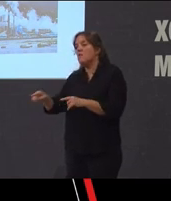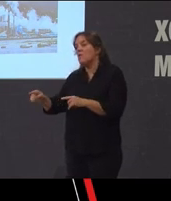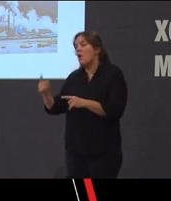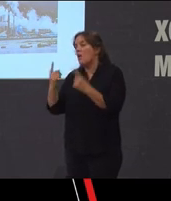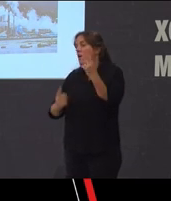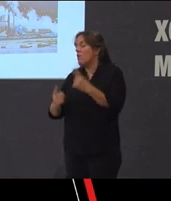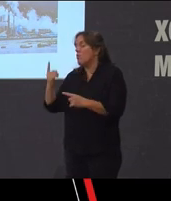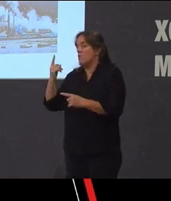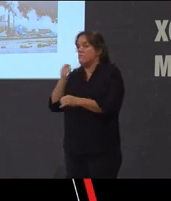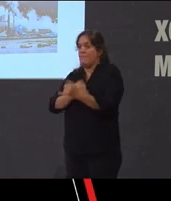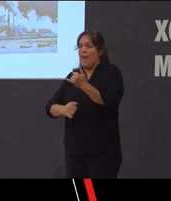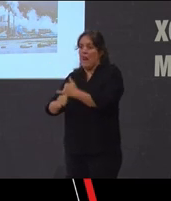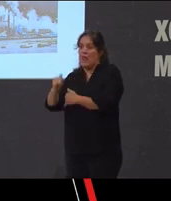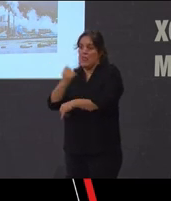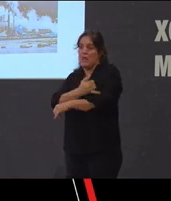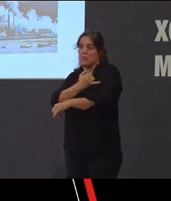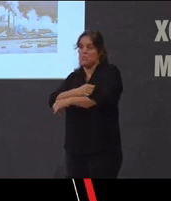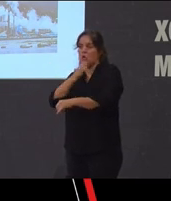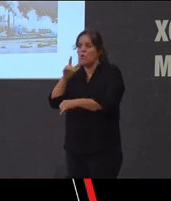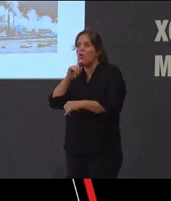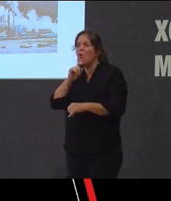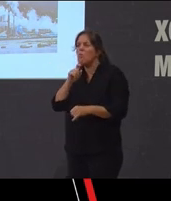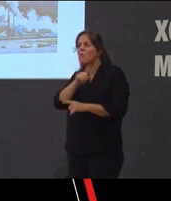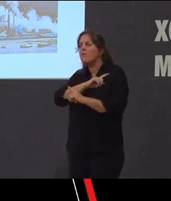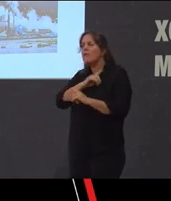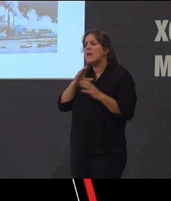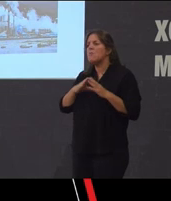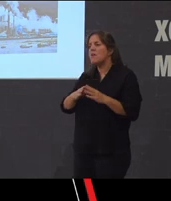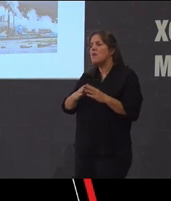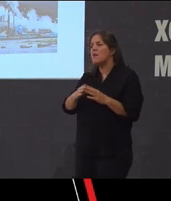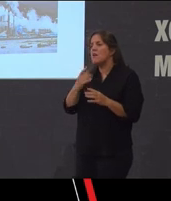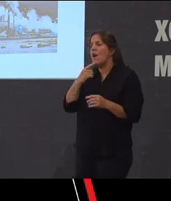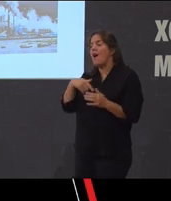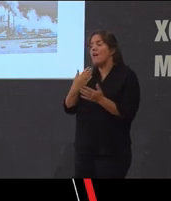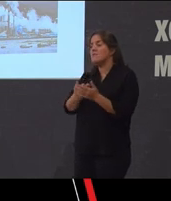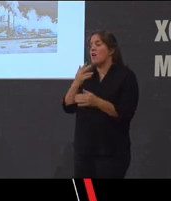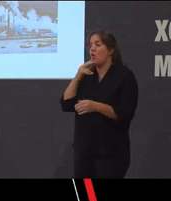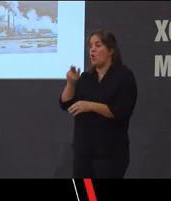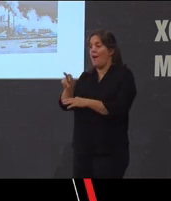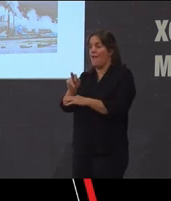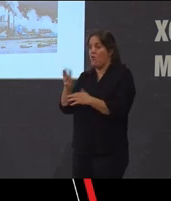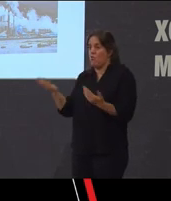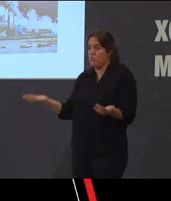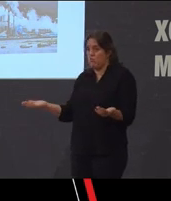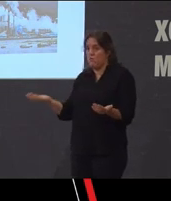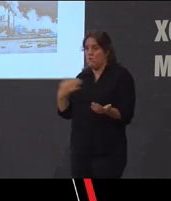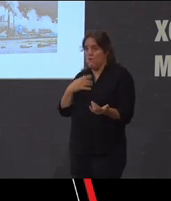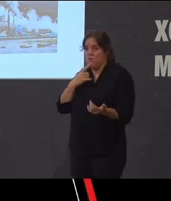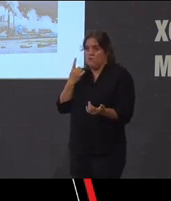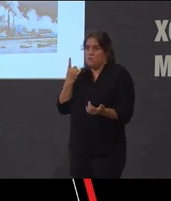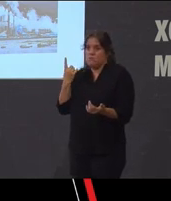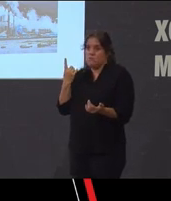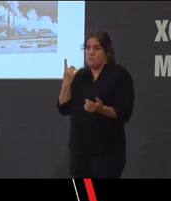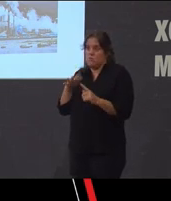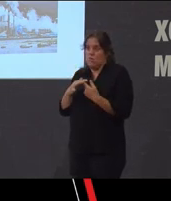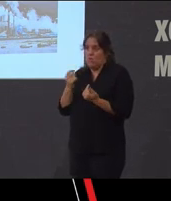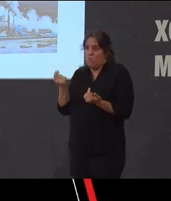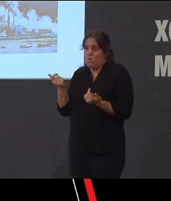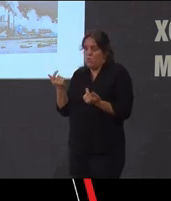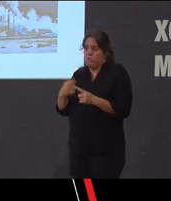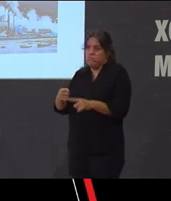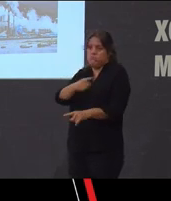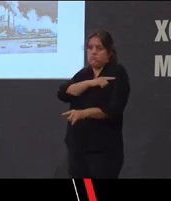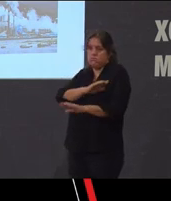moitas delas feridas, porque como actúa a Infantería de Marina? Incluso as ameazan con cañóns. É unha cousa totalmente desproporcionada.